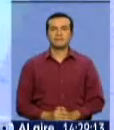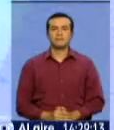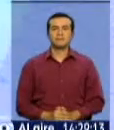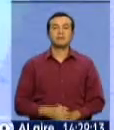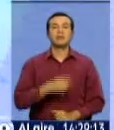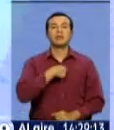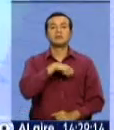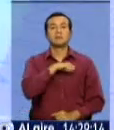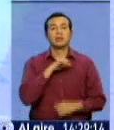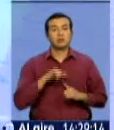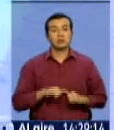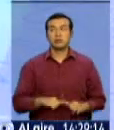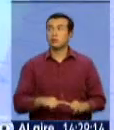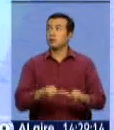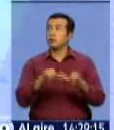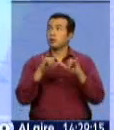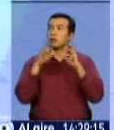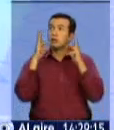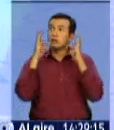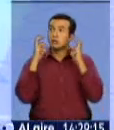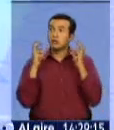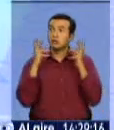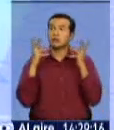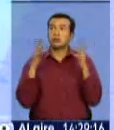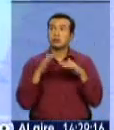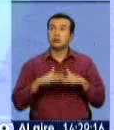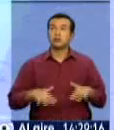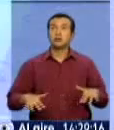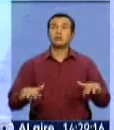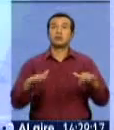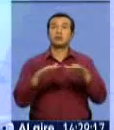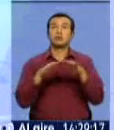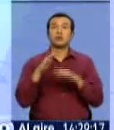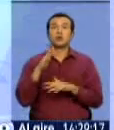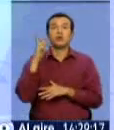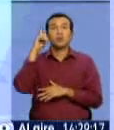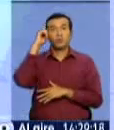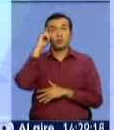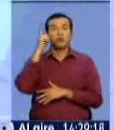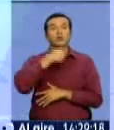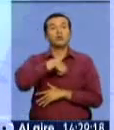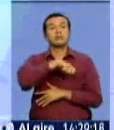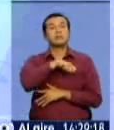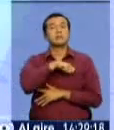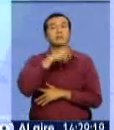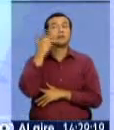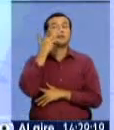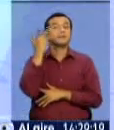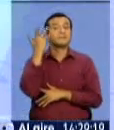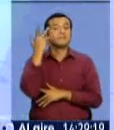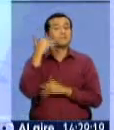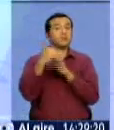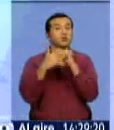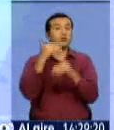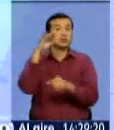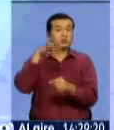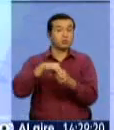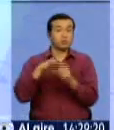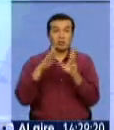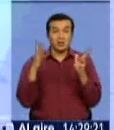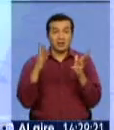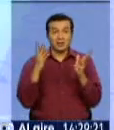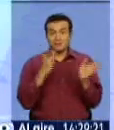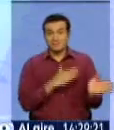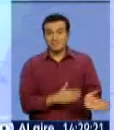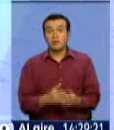En España continúan la tensión y el cerco al catalán. El gobierno de España no da paso a este proceso electoral. En las